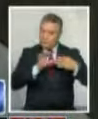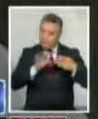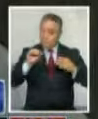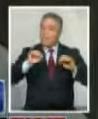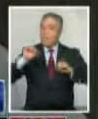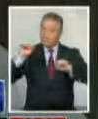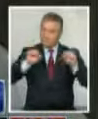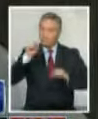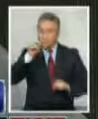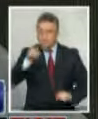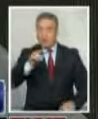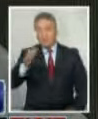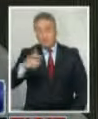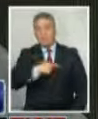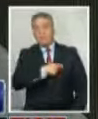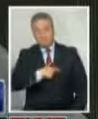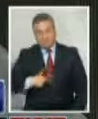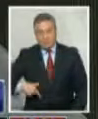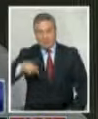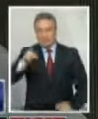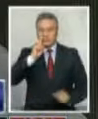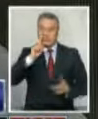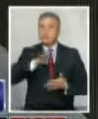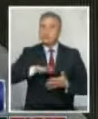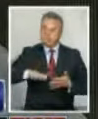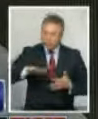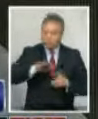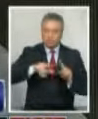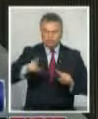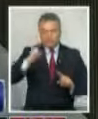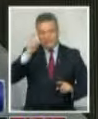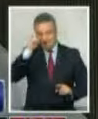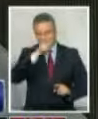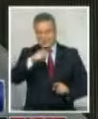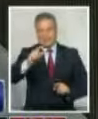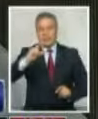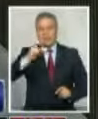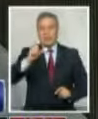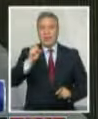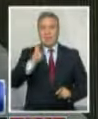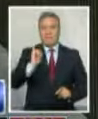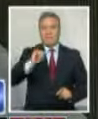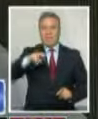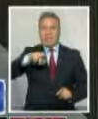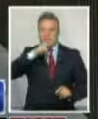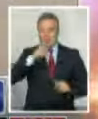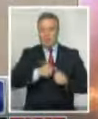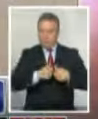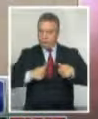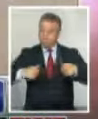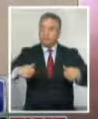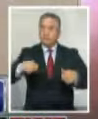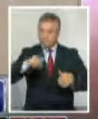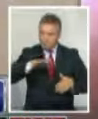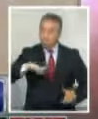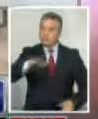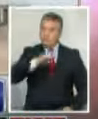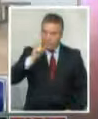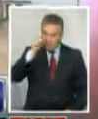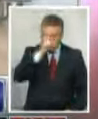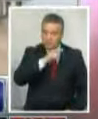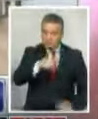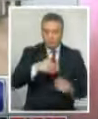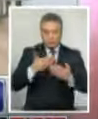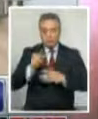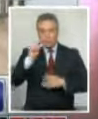En el caso de Perú, el presidente estaba en una situación compleja, su gabinete particularmente estaba en una situación compleja, en un procedimiento de un